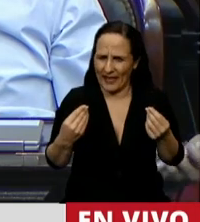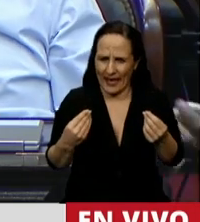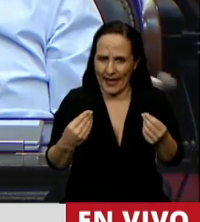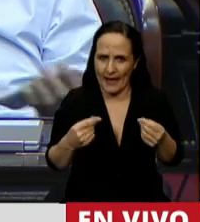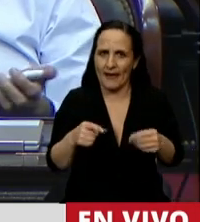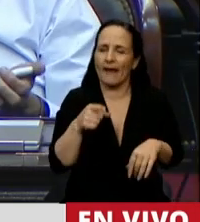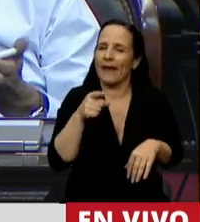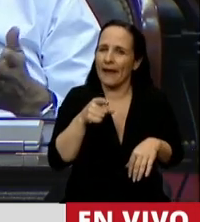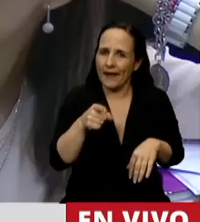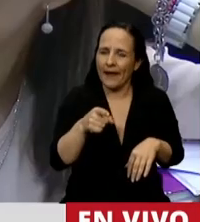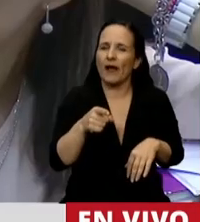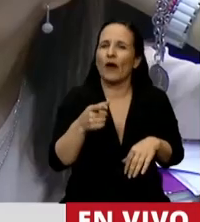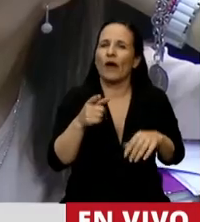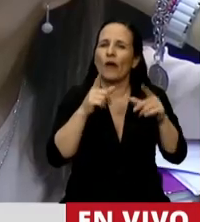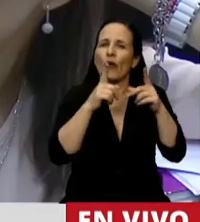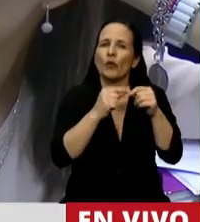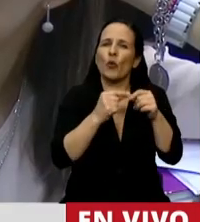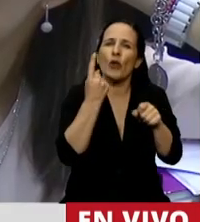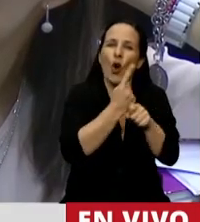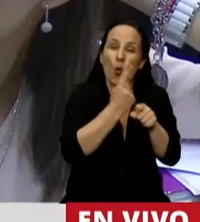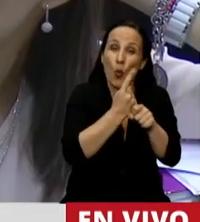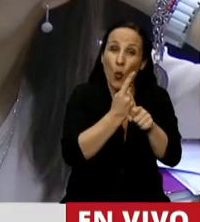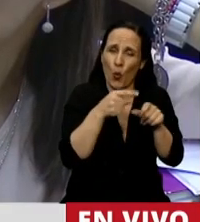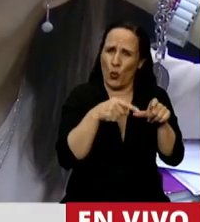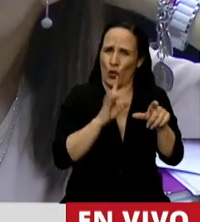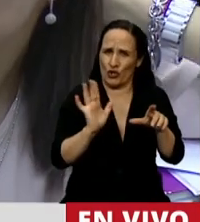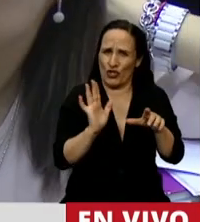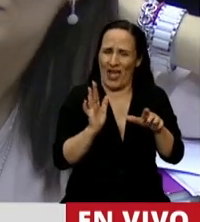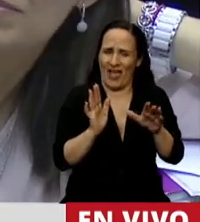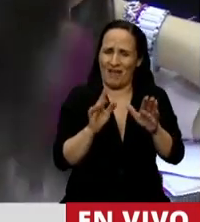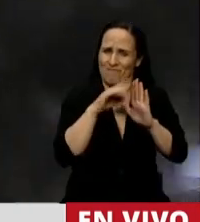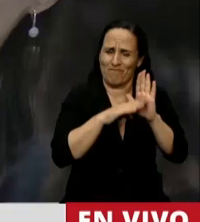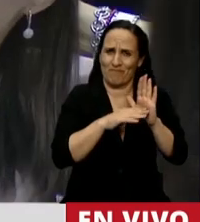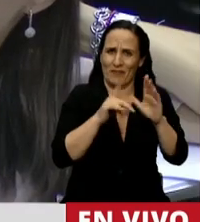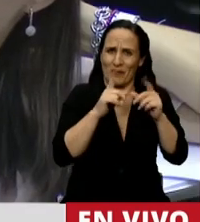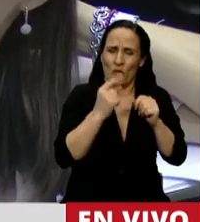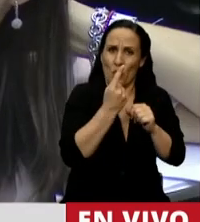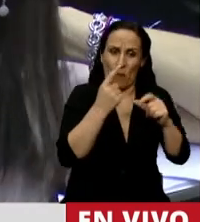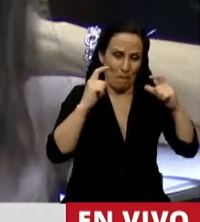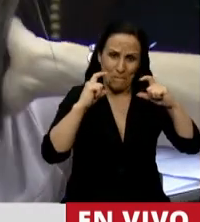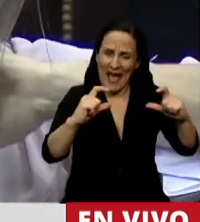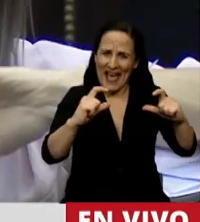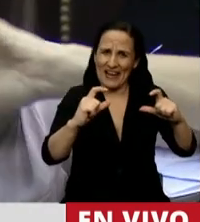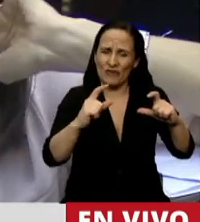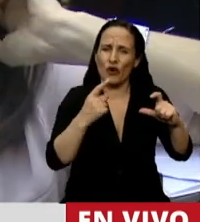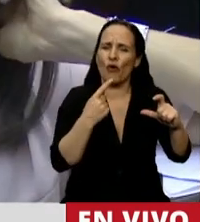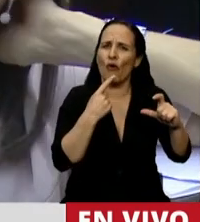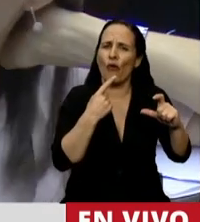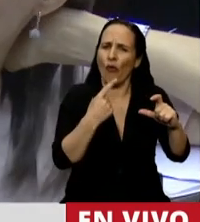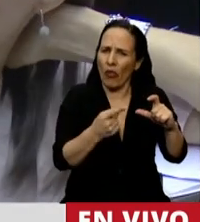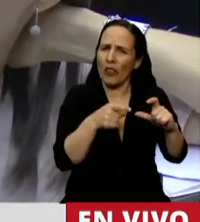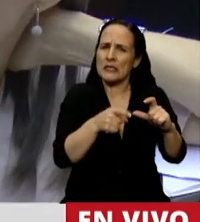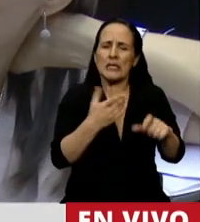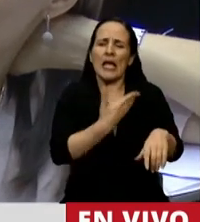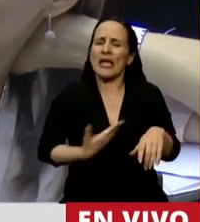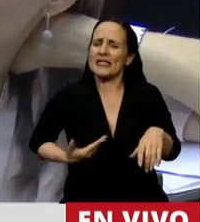a partir de su artículo número uno, desde su primer artículo, uno de sus párrafos, de los compromisos